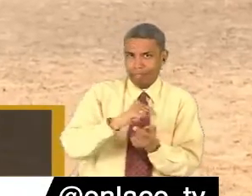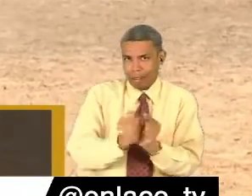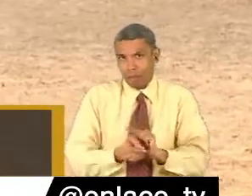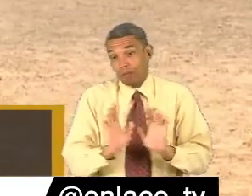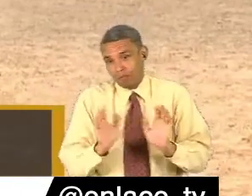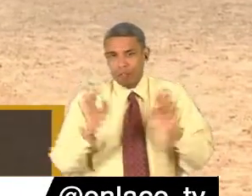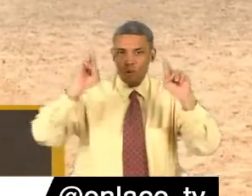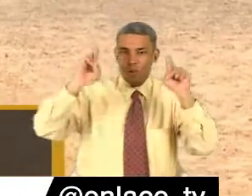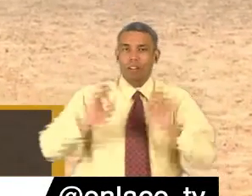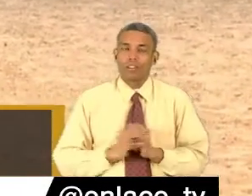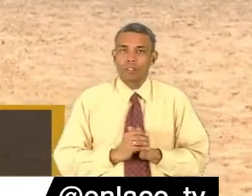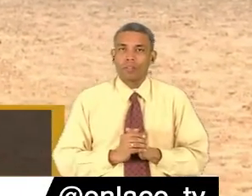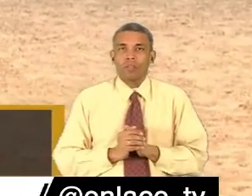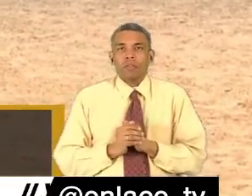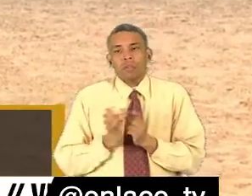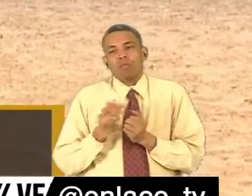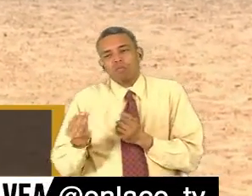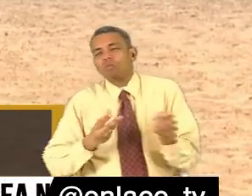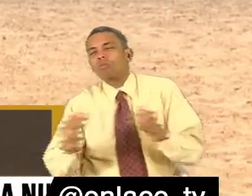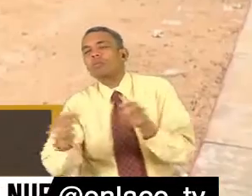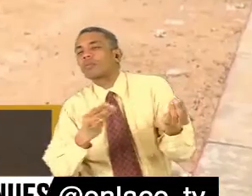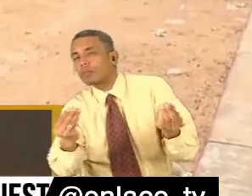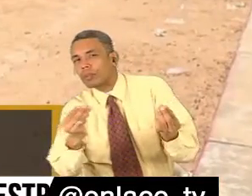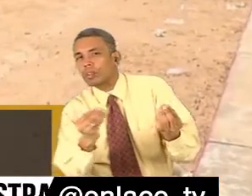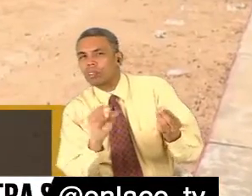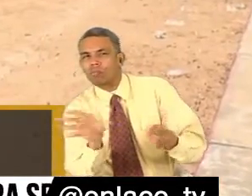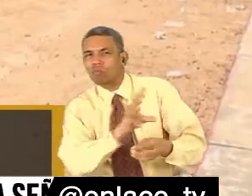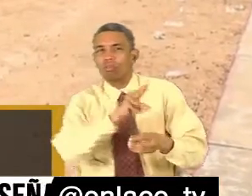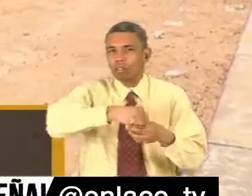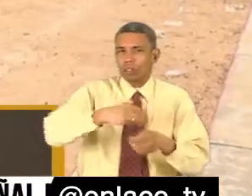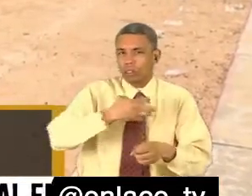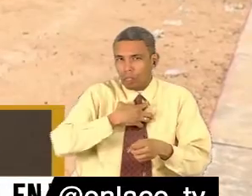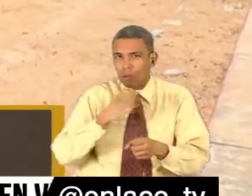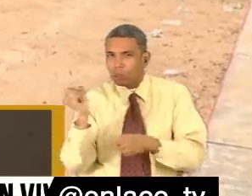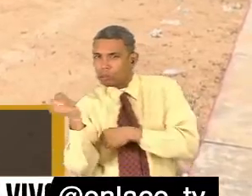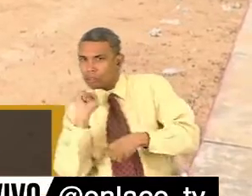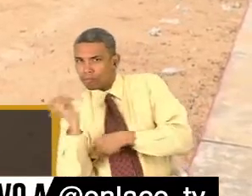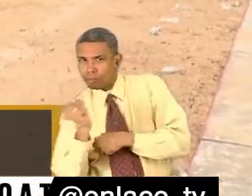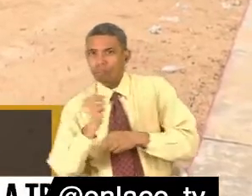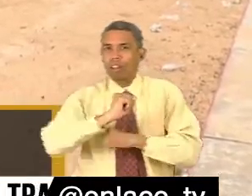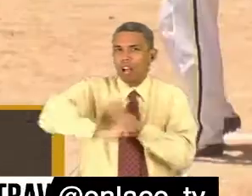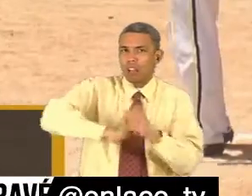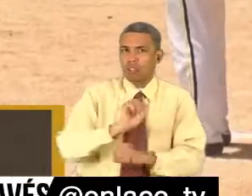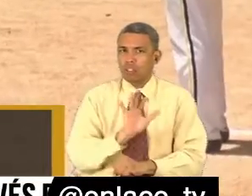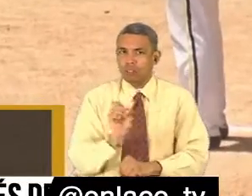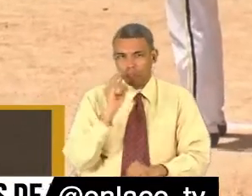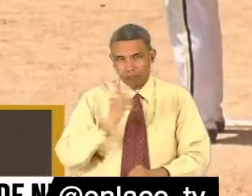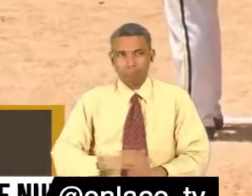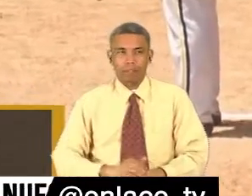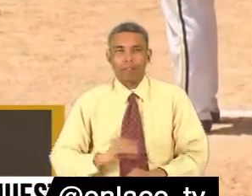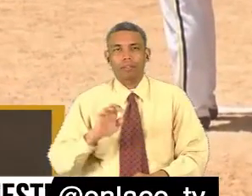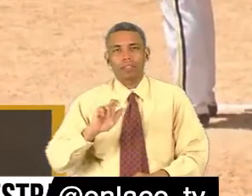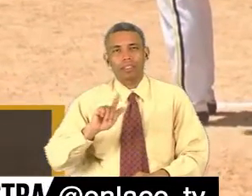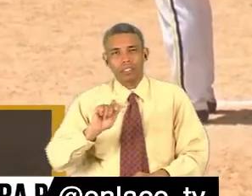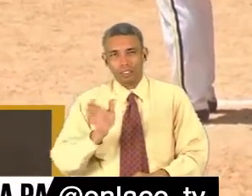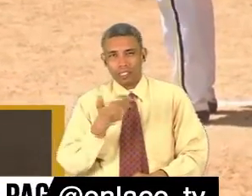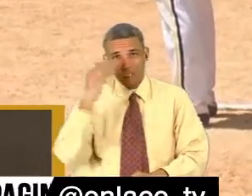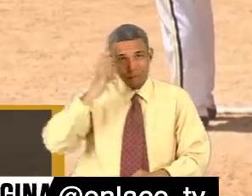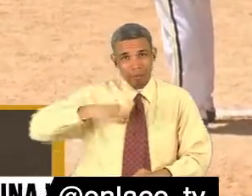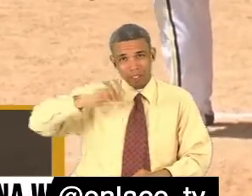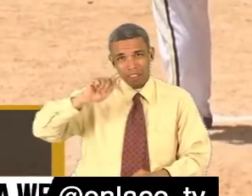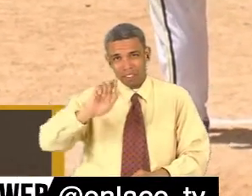equipos que hacen parte de la versión número 29 del torneo municipal Plus 50 categoría B son Cheleros, Profesionales,